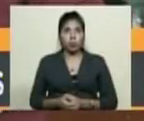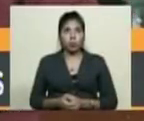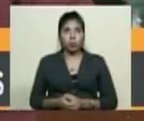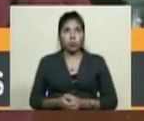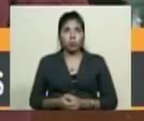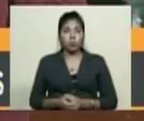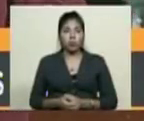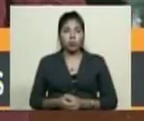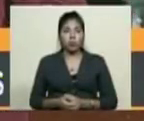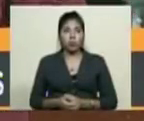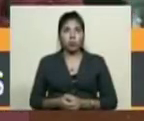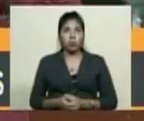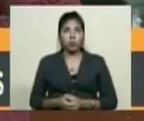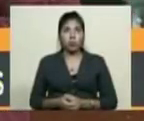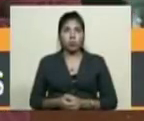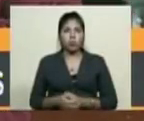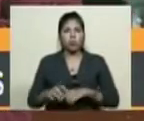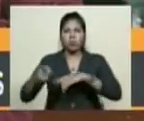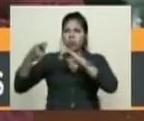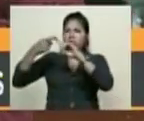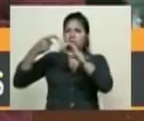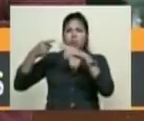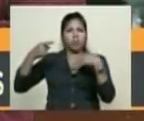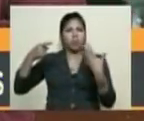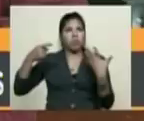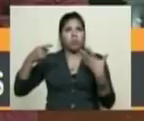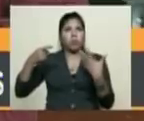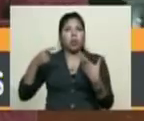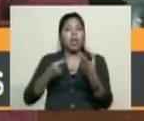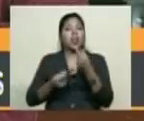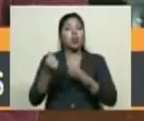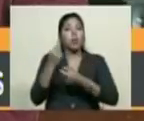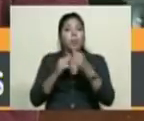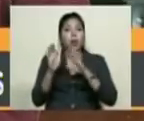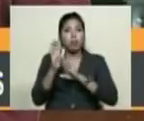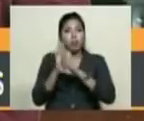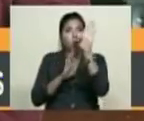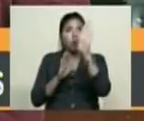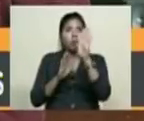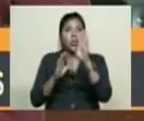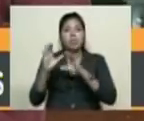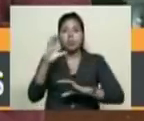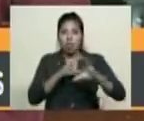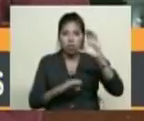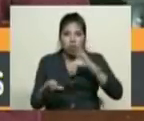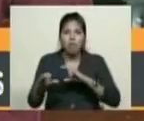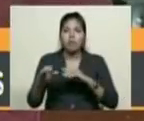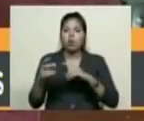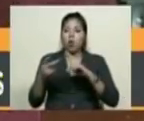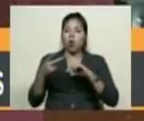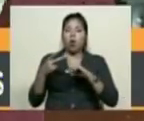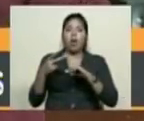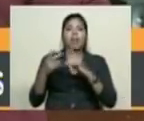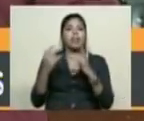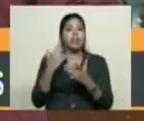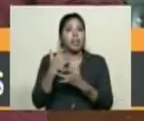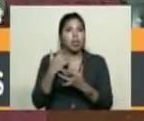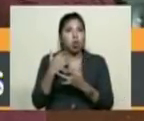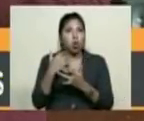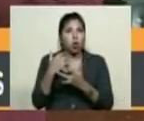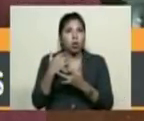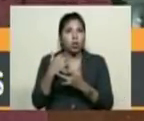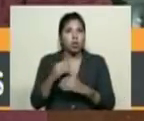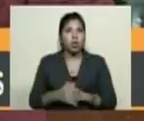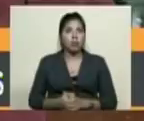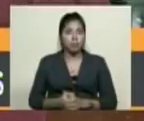años, la prioridad tiene que ser el desarrollo económico, científico y tecnológico compartido,